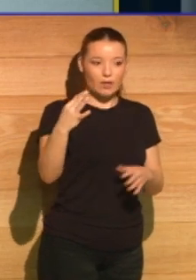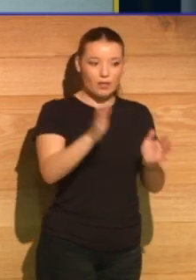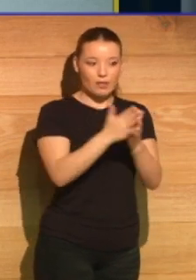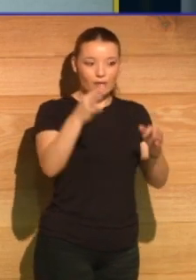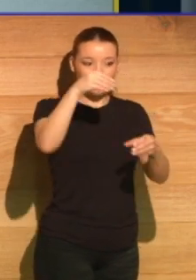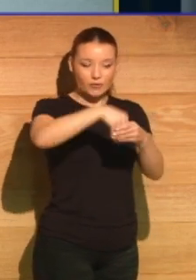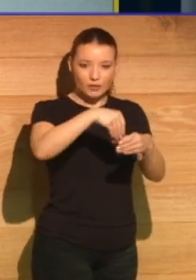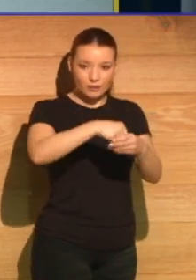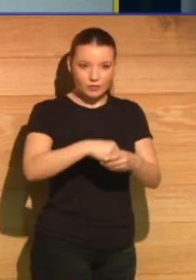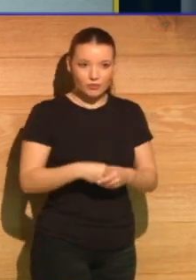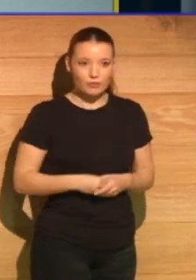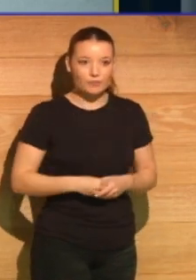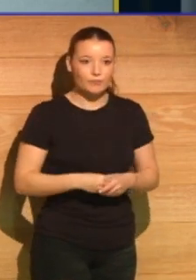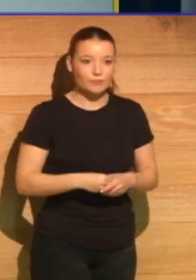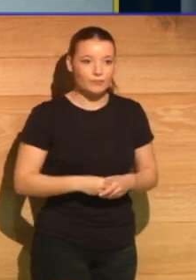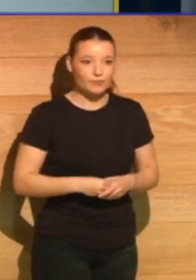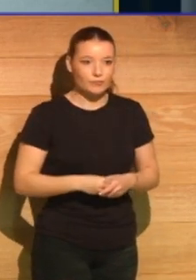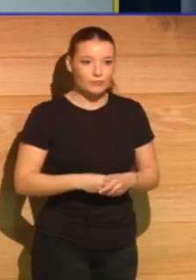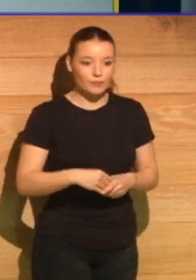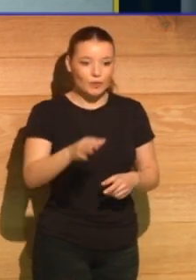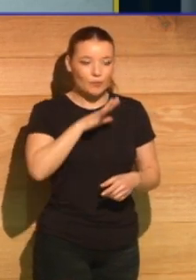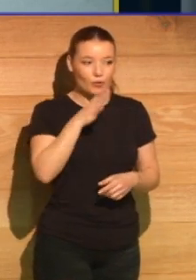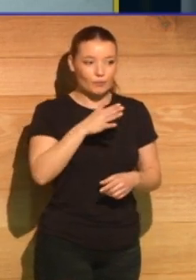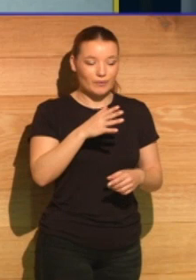aproximadamente un centenar de gigantas.